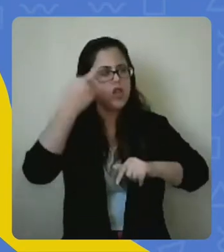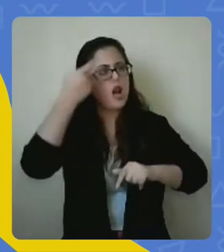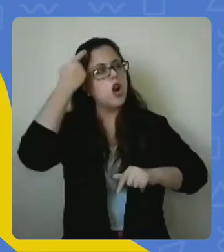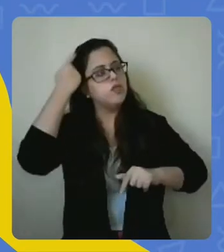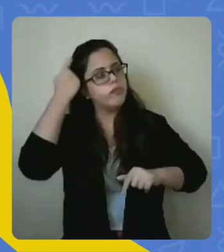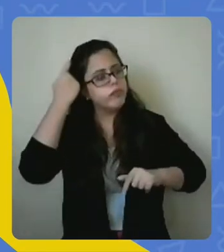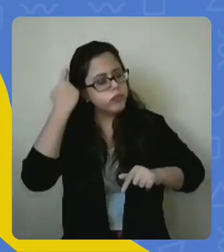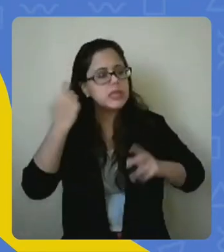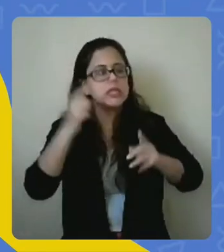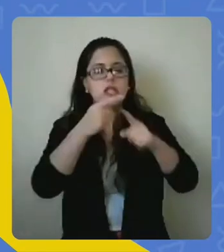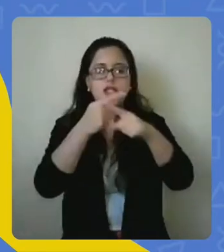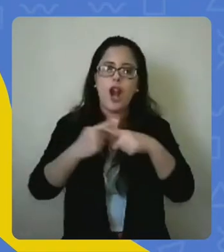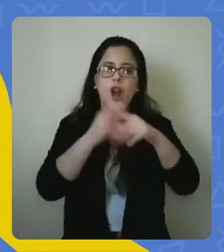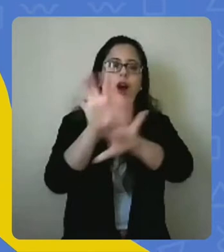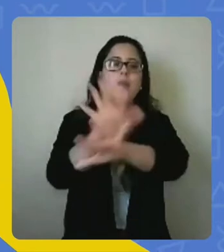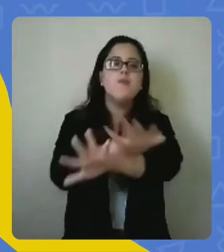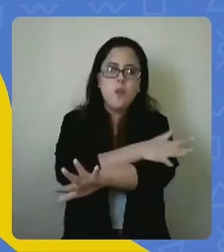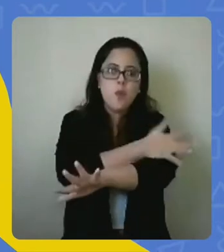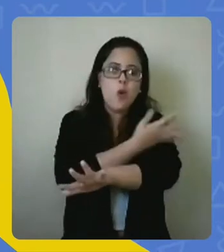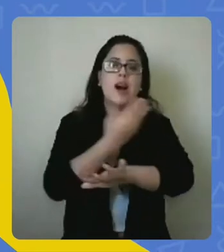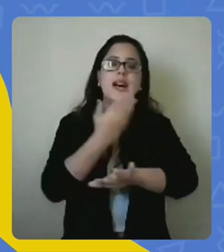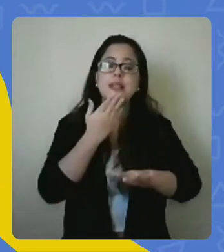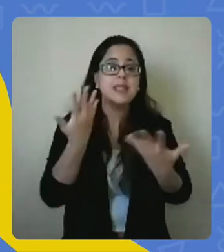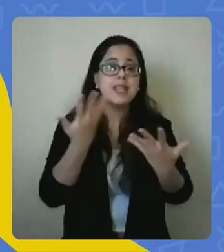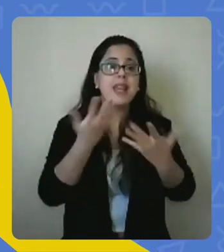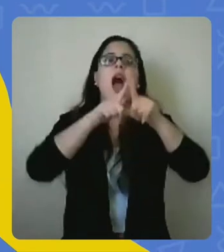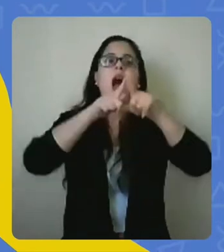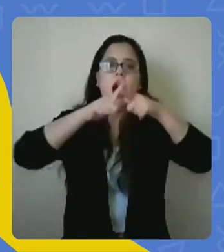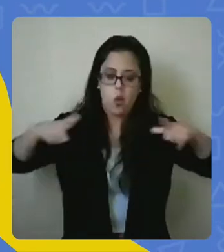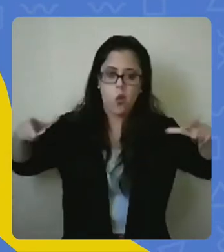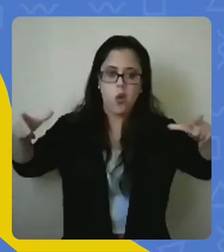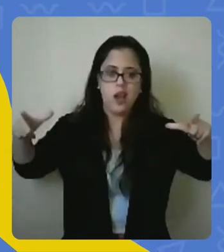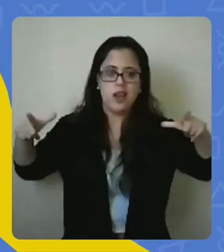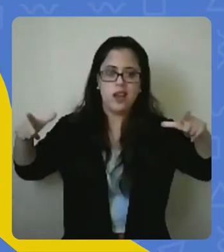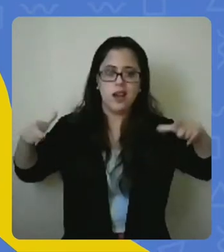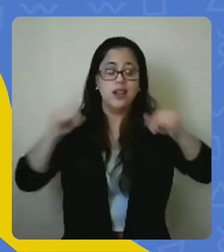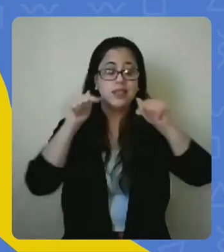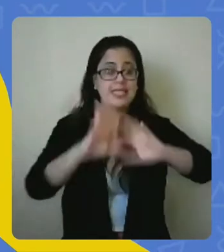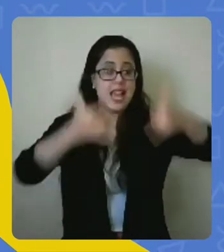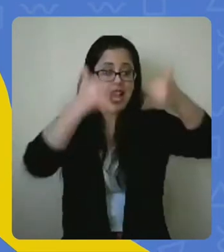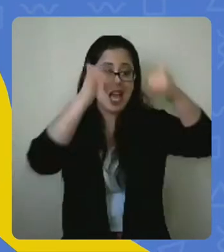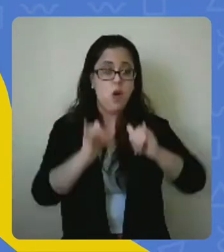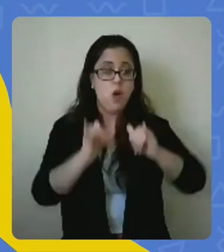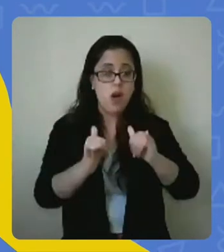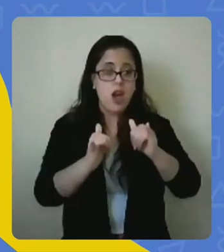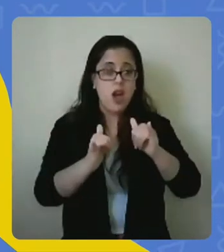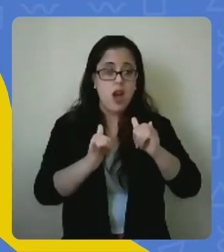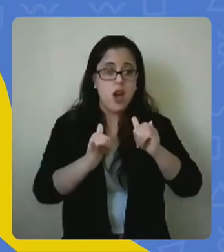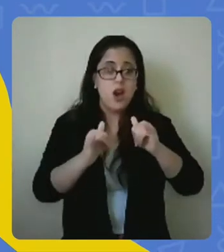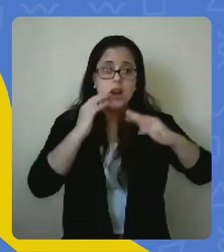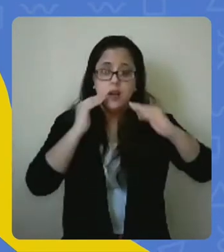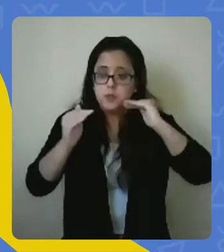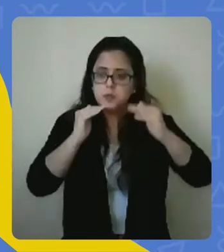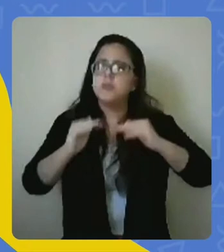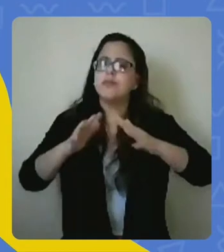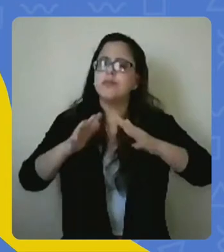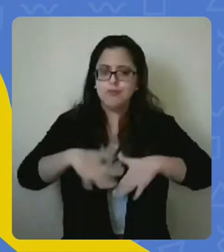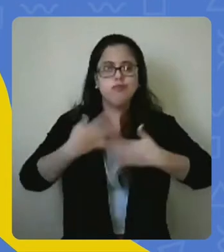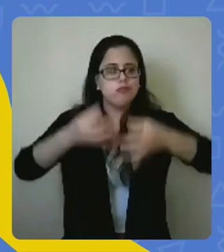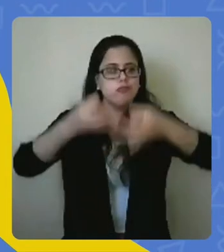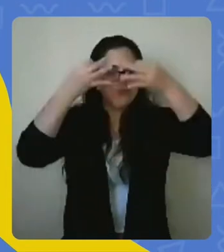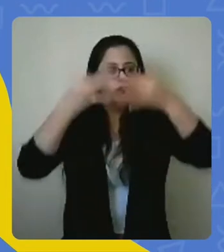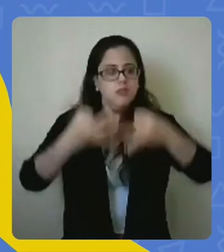sociales, emocionales y también lingüísticas. En el juego los chicos pueden sentirse más seguros, pueden